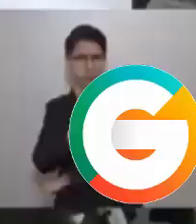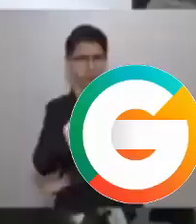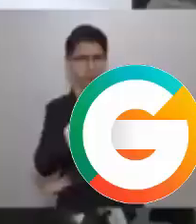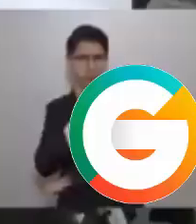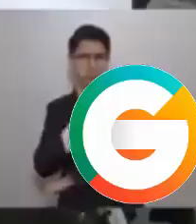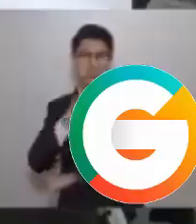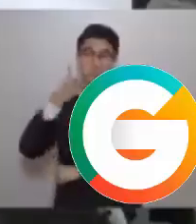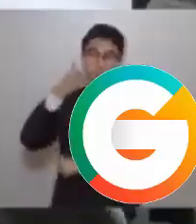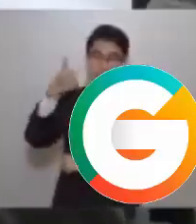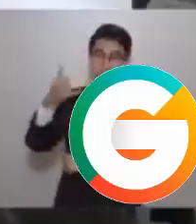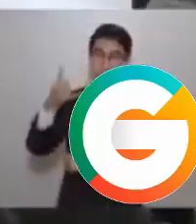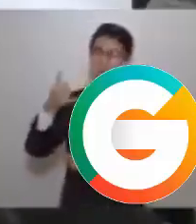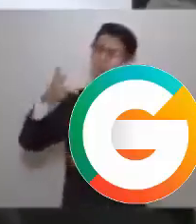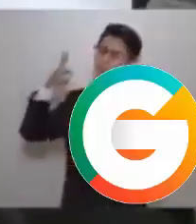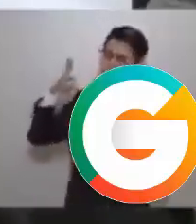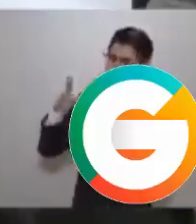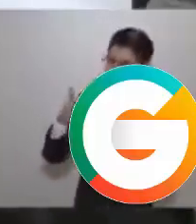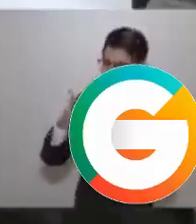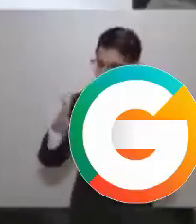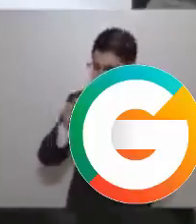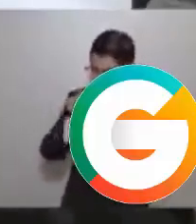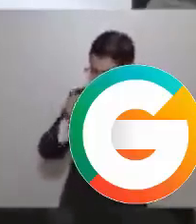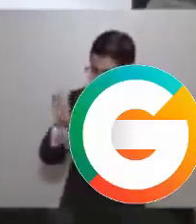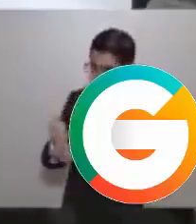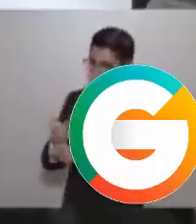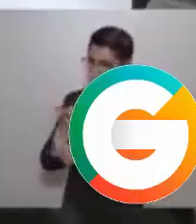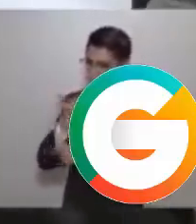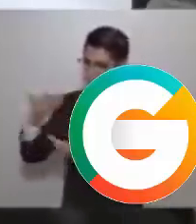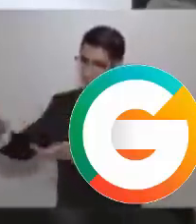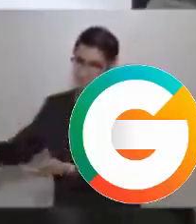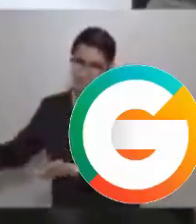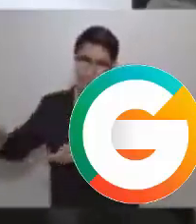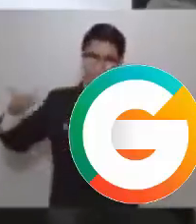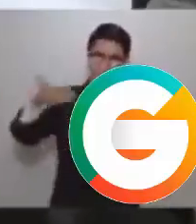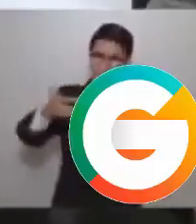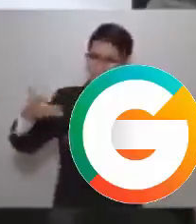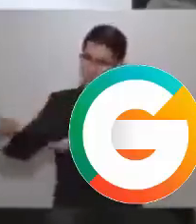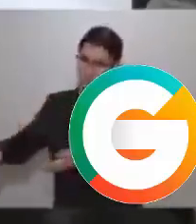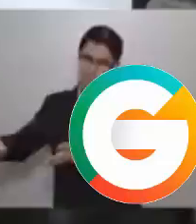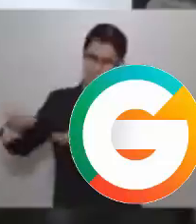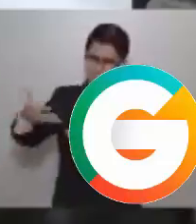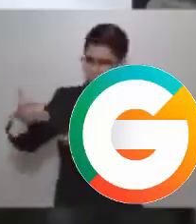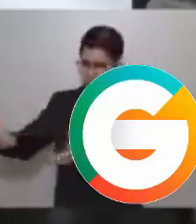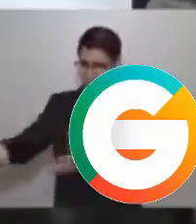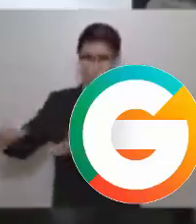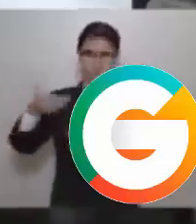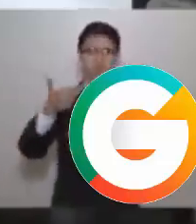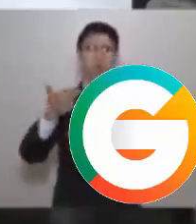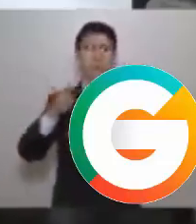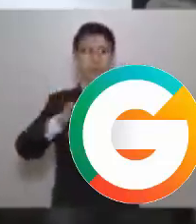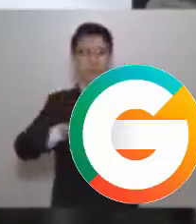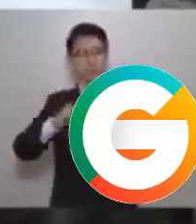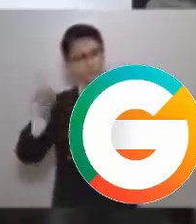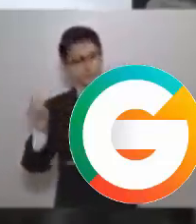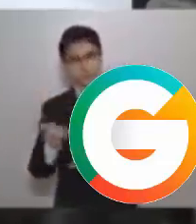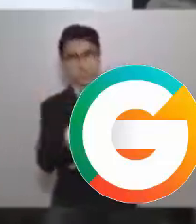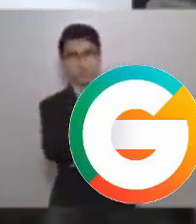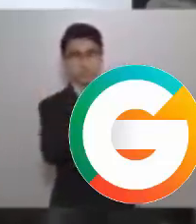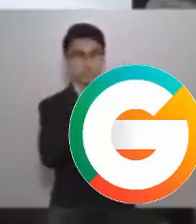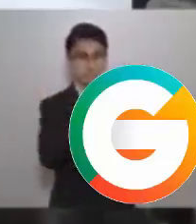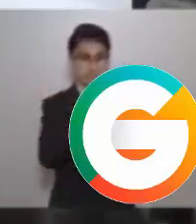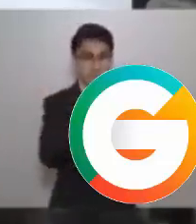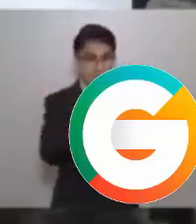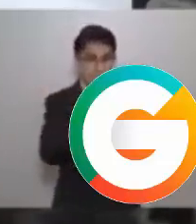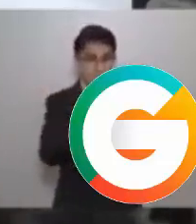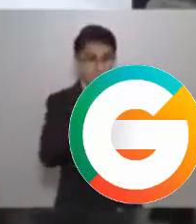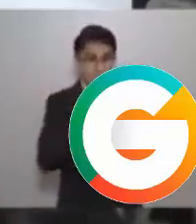fueron trasladados a un hospital y hoy se encuentra al menos uno de ellos en el Iztecali del Mirador. Los síntomas